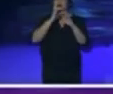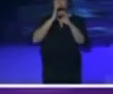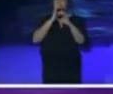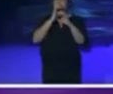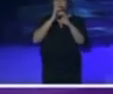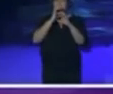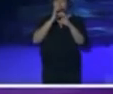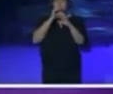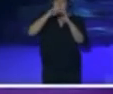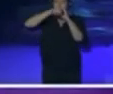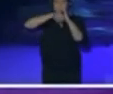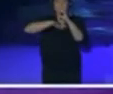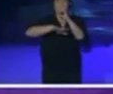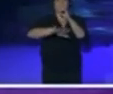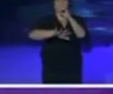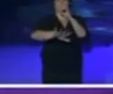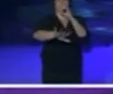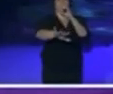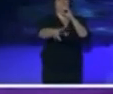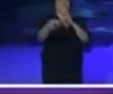Larán, que vuelva a